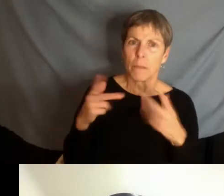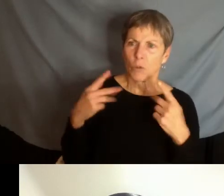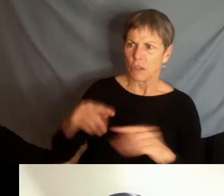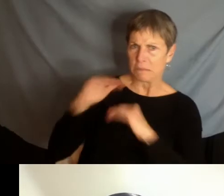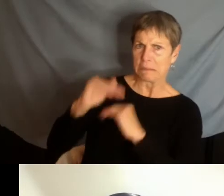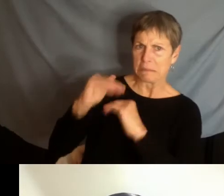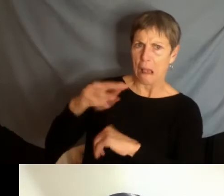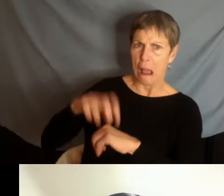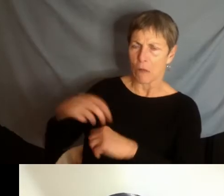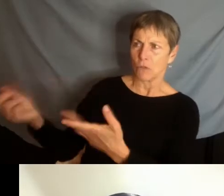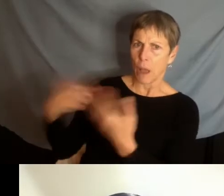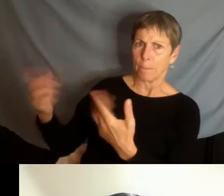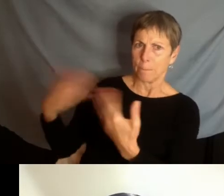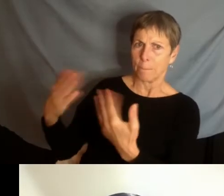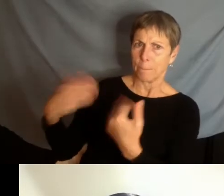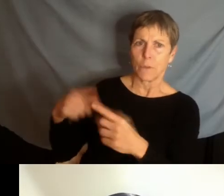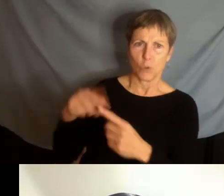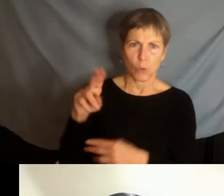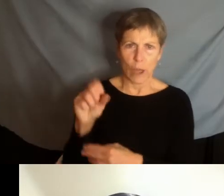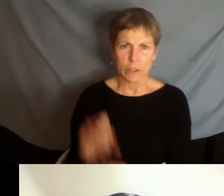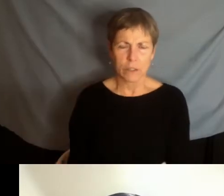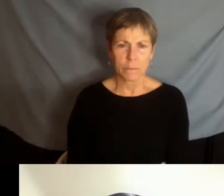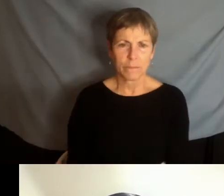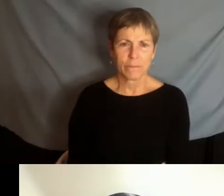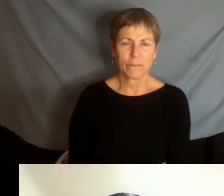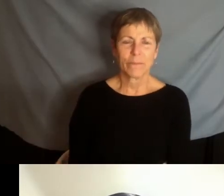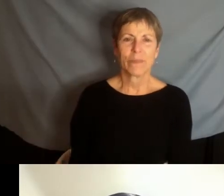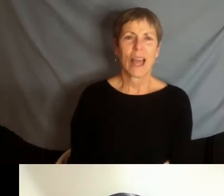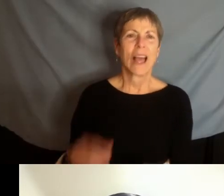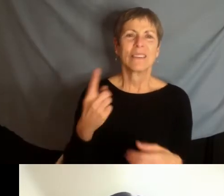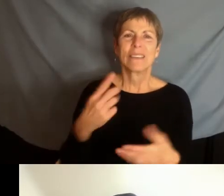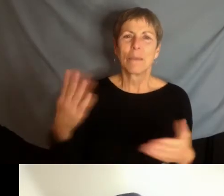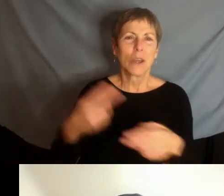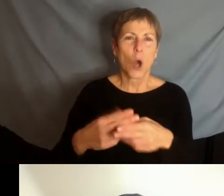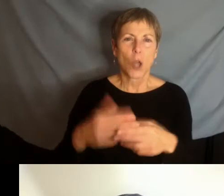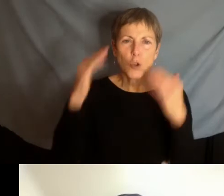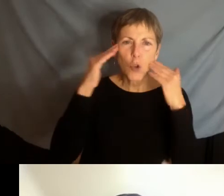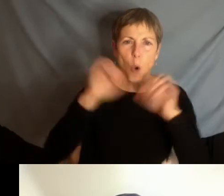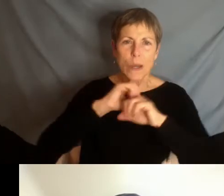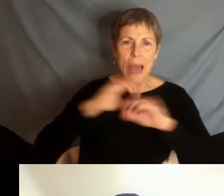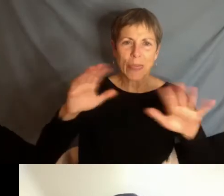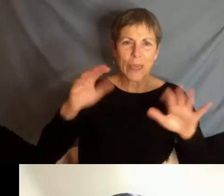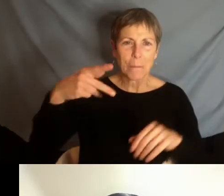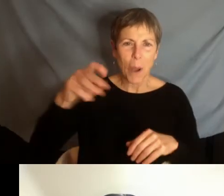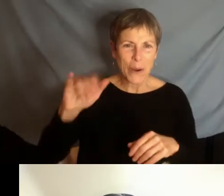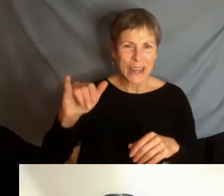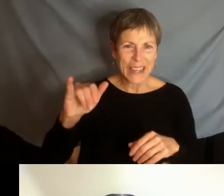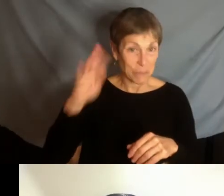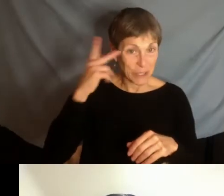muchos esfuerzos para restringir a la inmigración irlandesa en este periodo. El partido No Nothing se convirtió